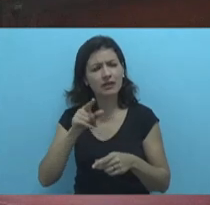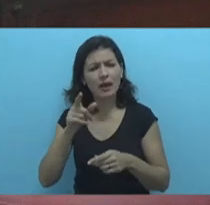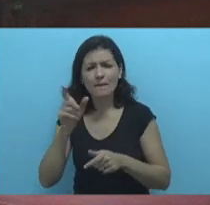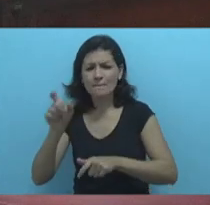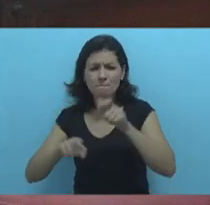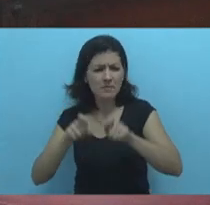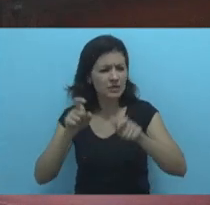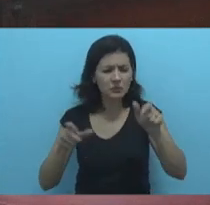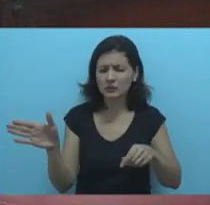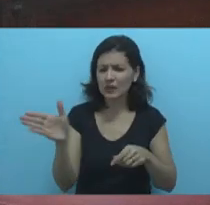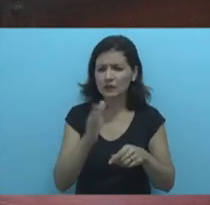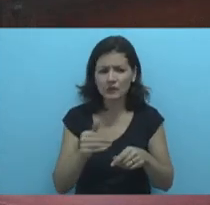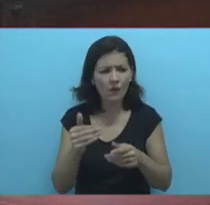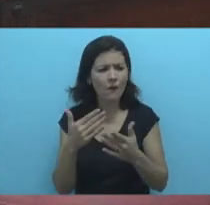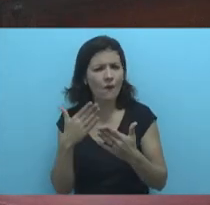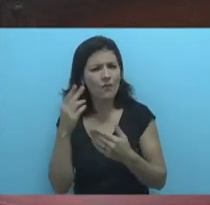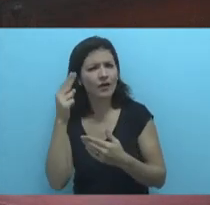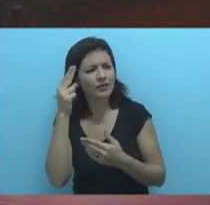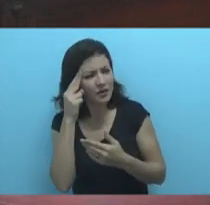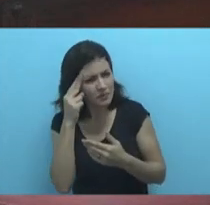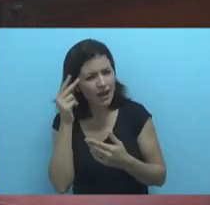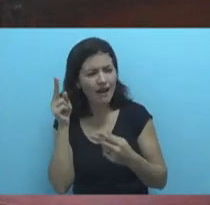calor popular, donde